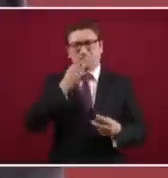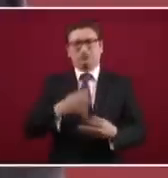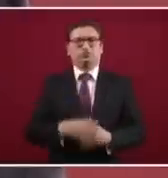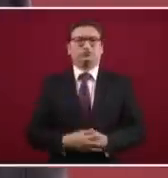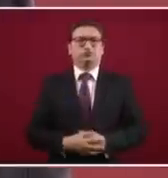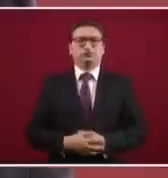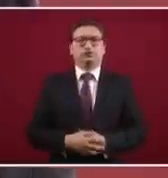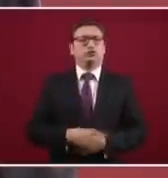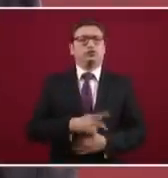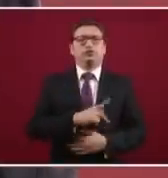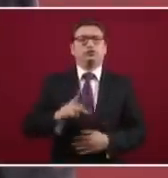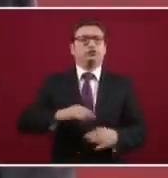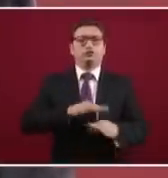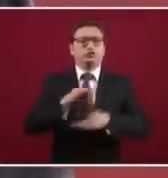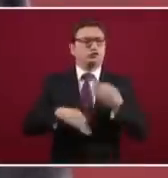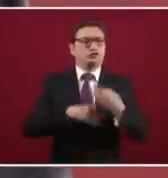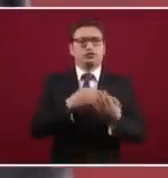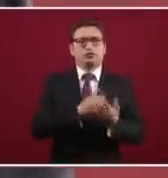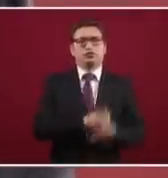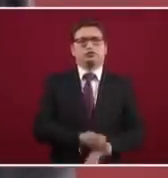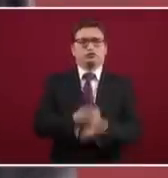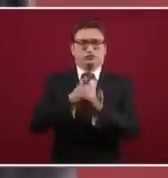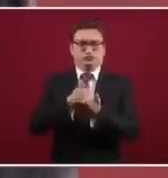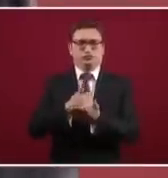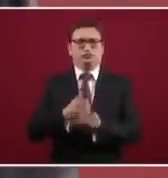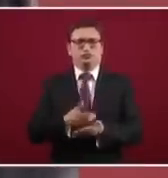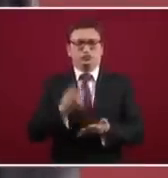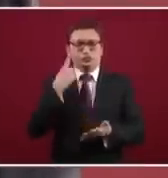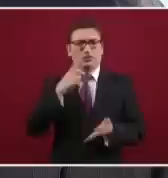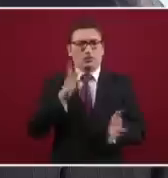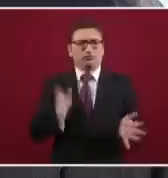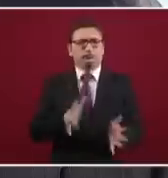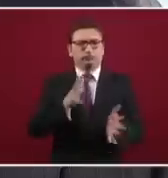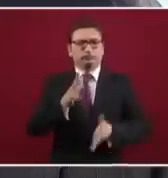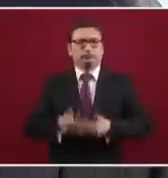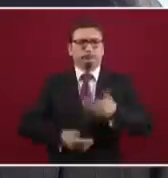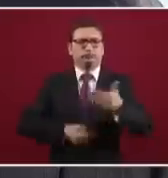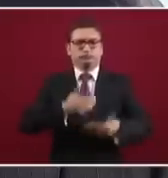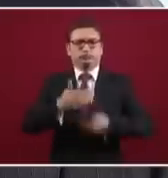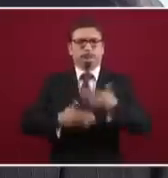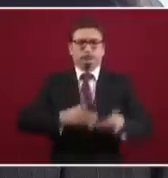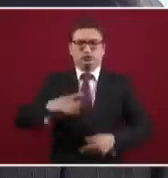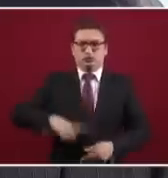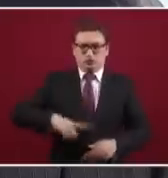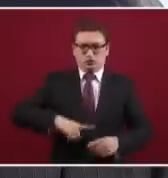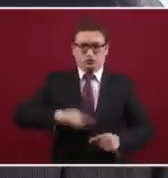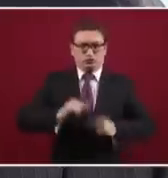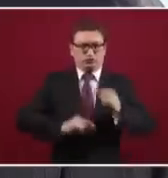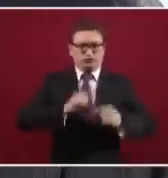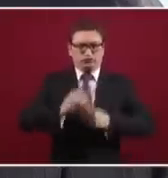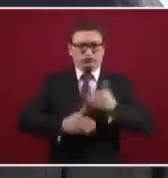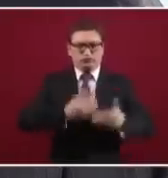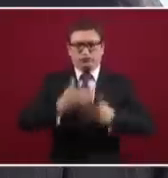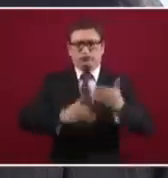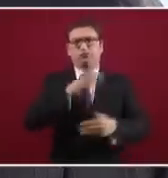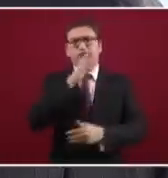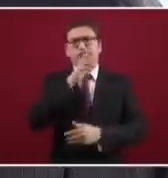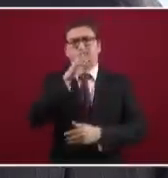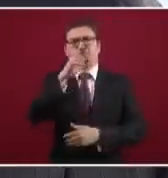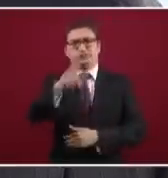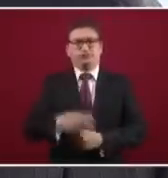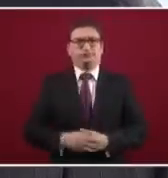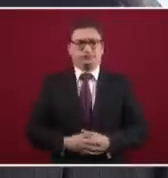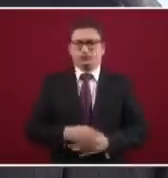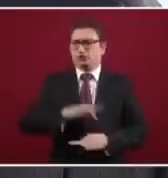que todos ayudemos a empujar el elefante, que todos ayudemos a